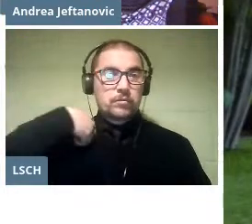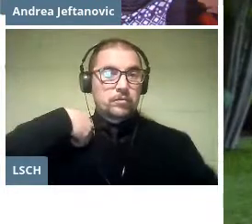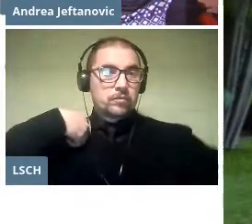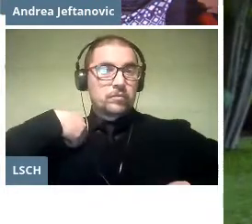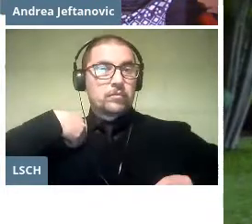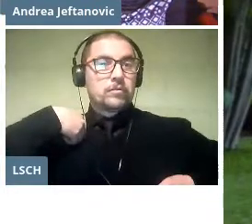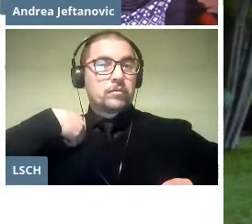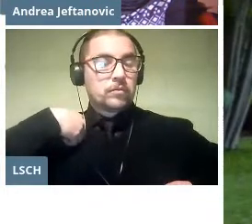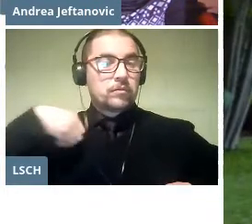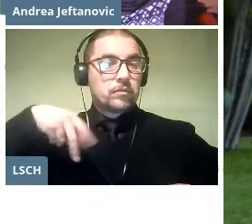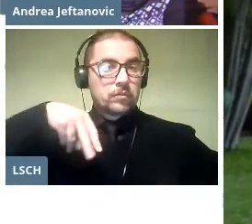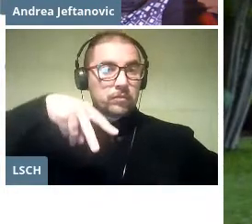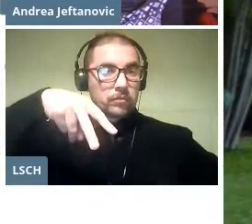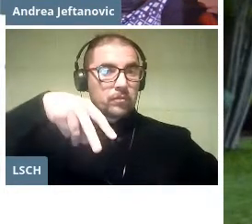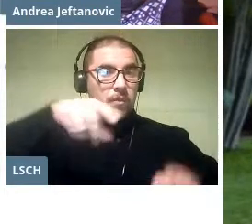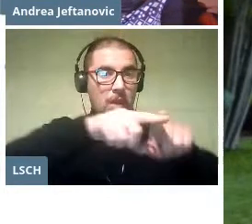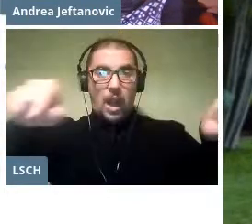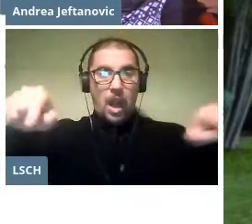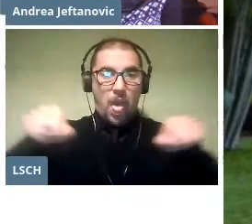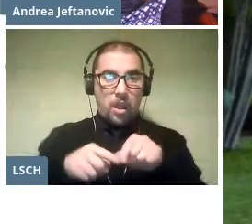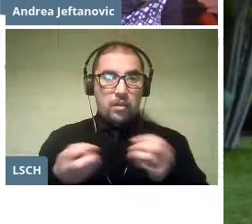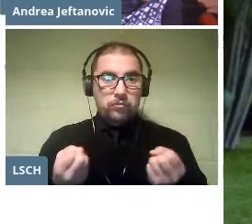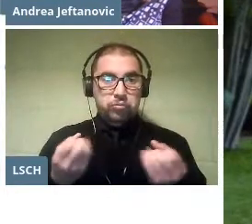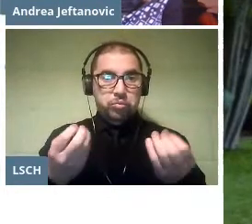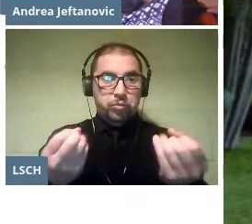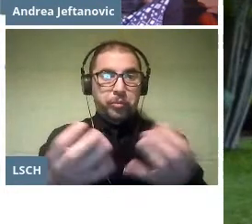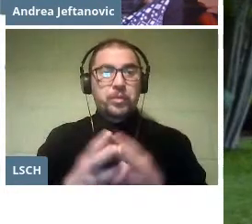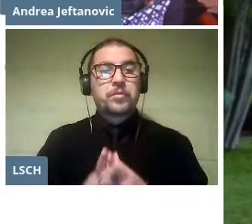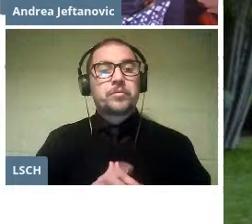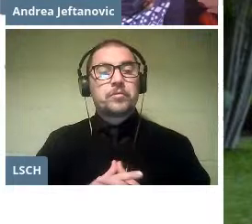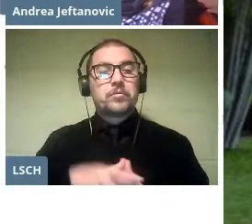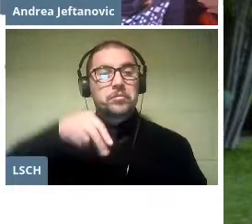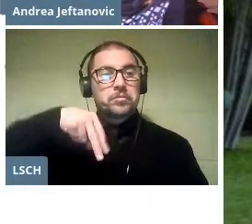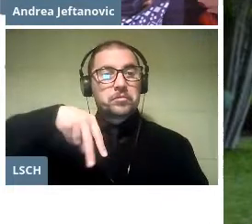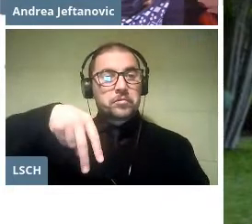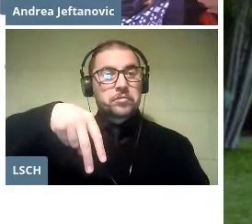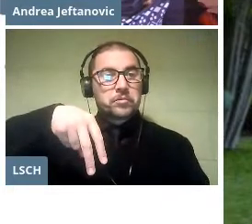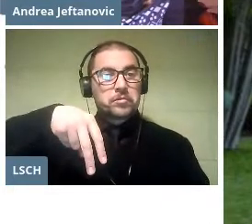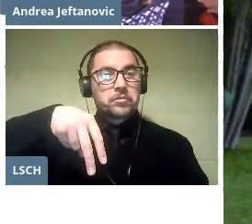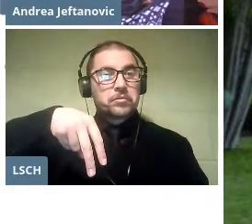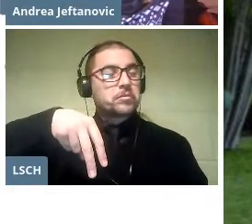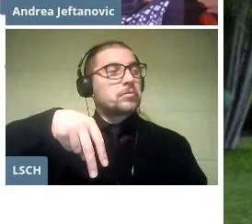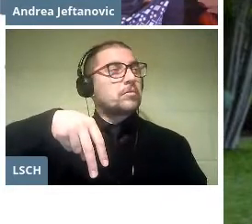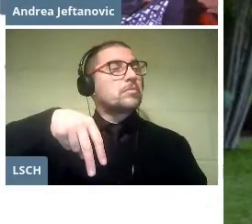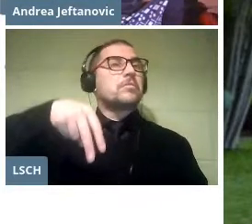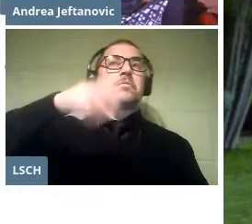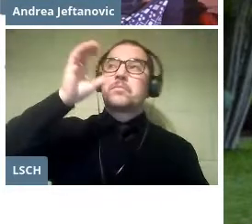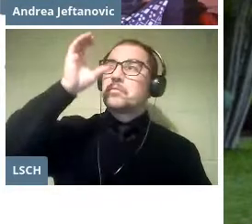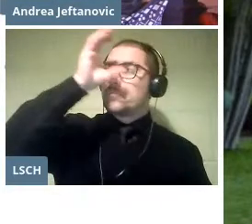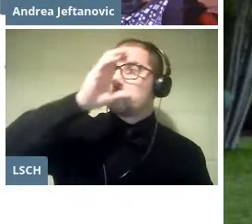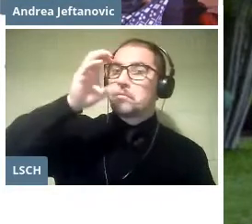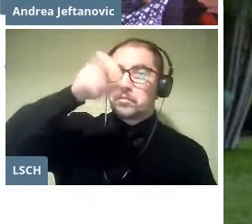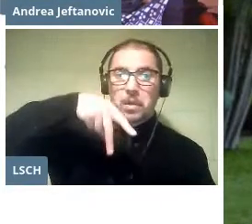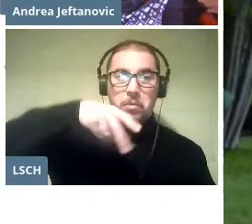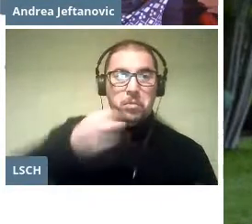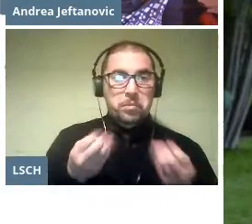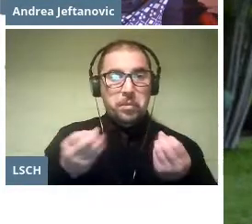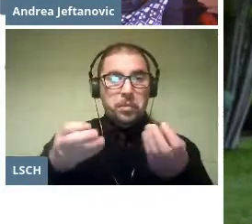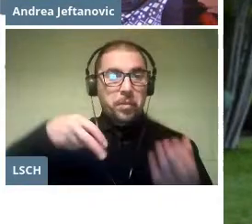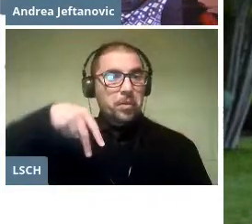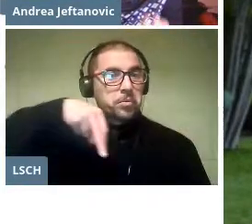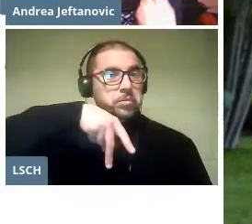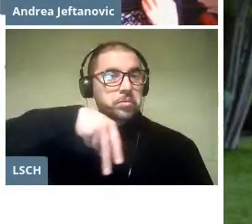de la ciudad que es el jardín botánico. La protagonista comienza a deambular por el jardín.